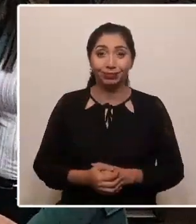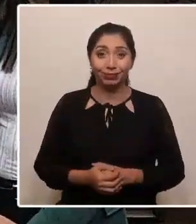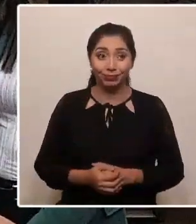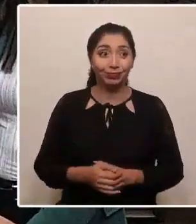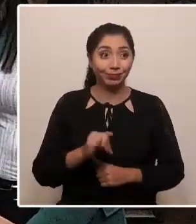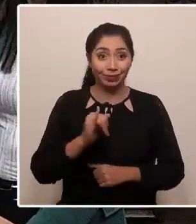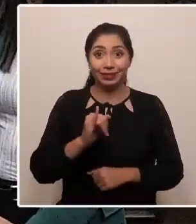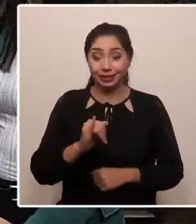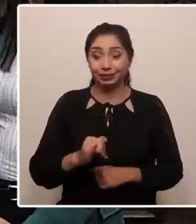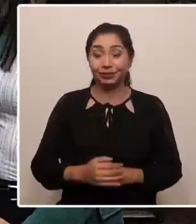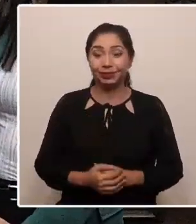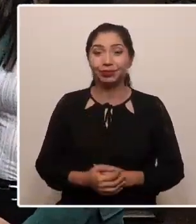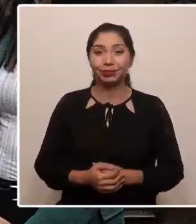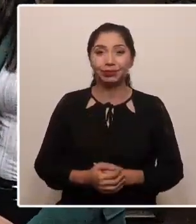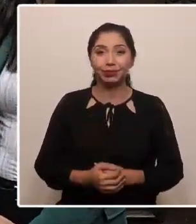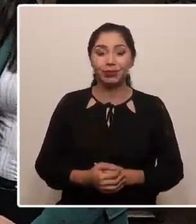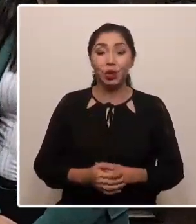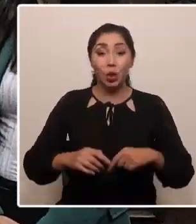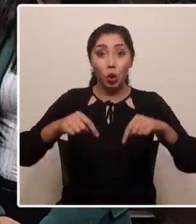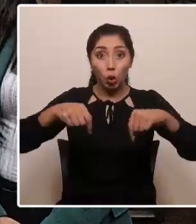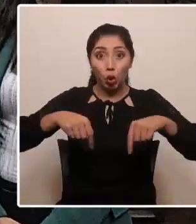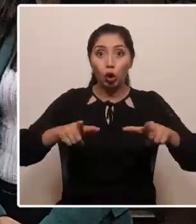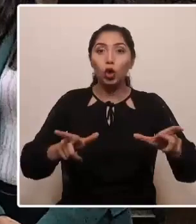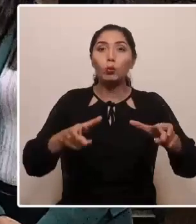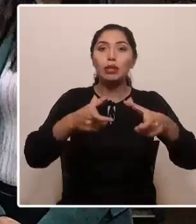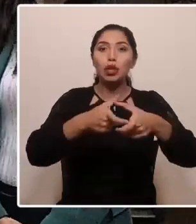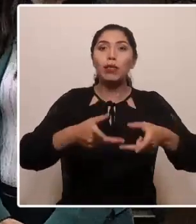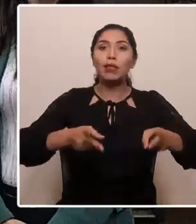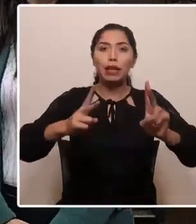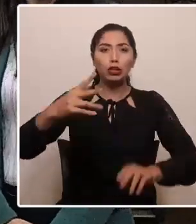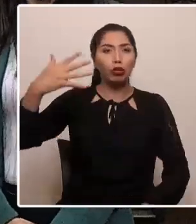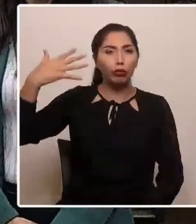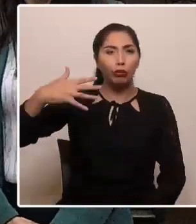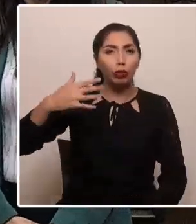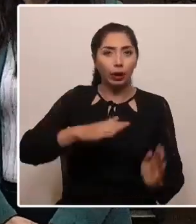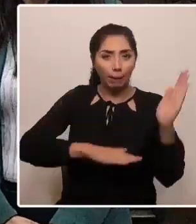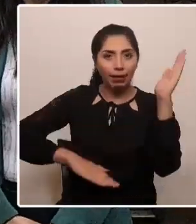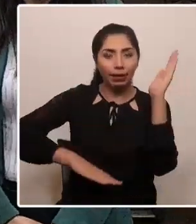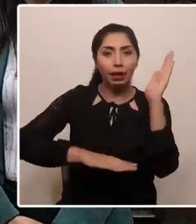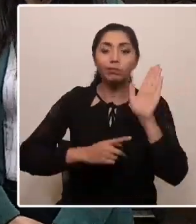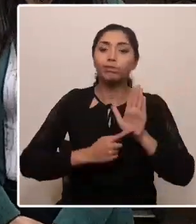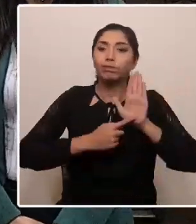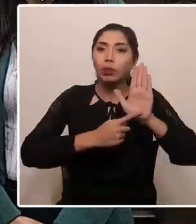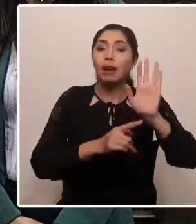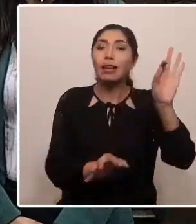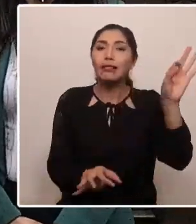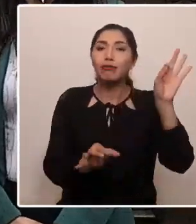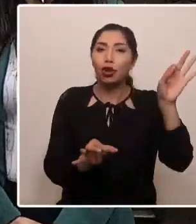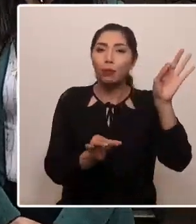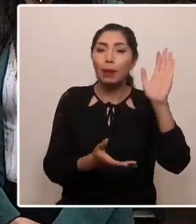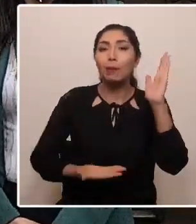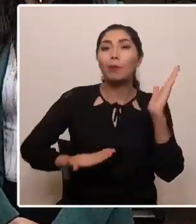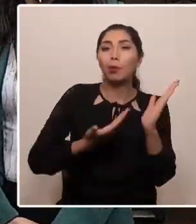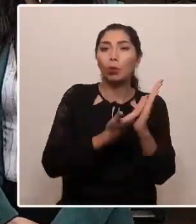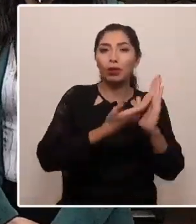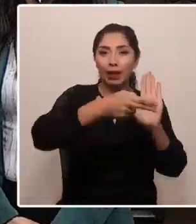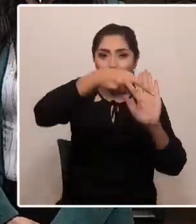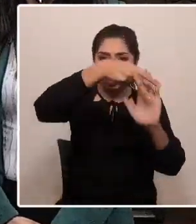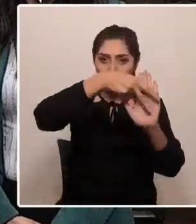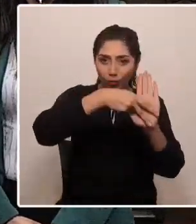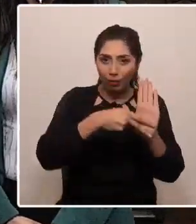siempre. Hoy la Comisión de Derechos Fundamentales presenta el informe de propuestas de normas